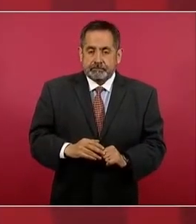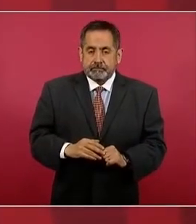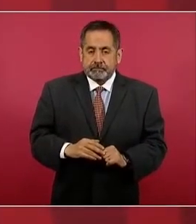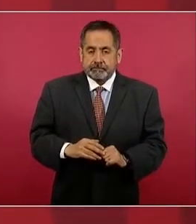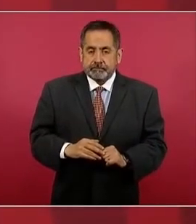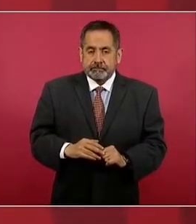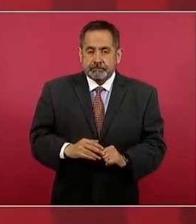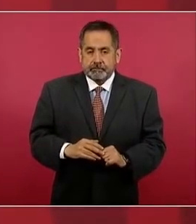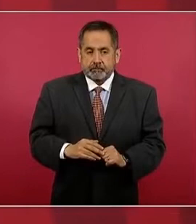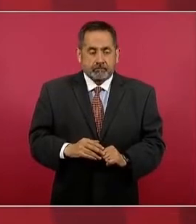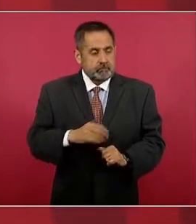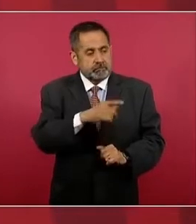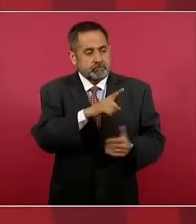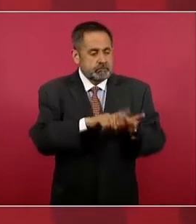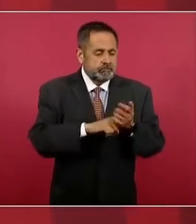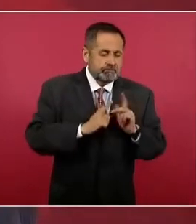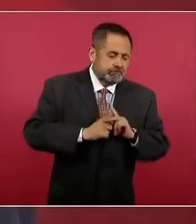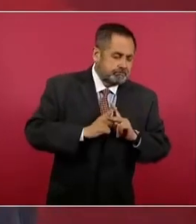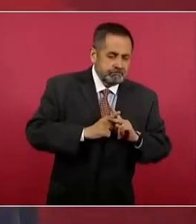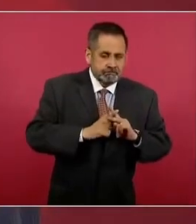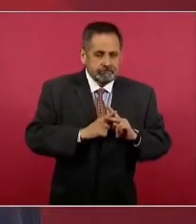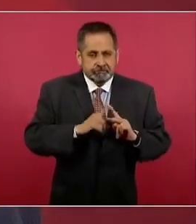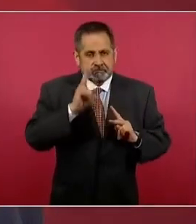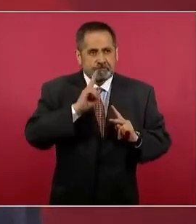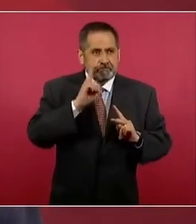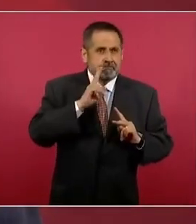Están haciendo sus cálculos, ¿no?